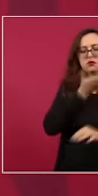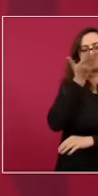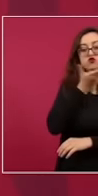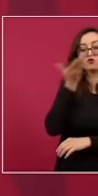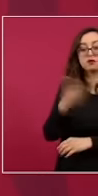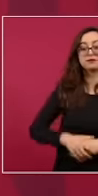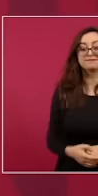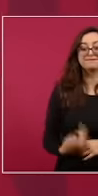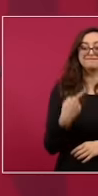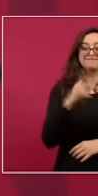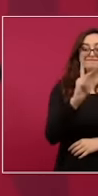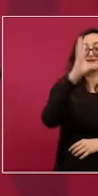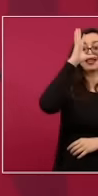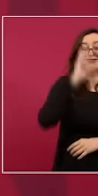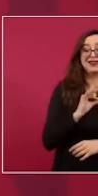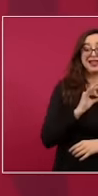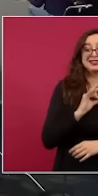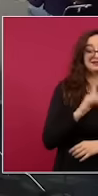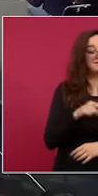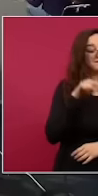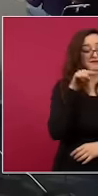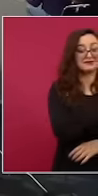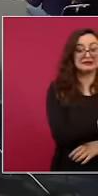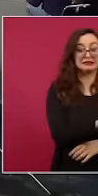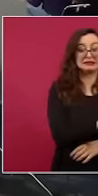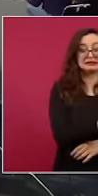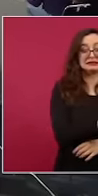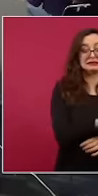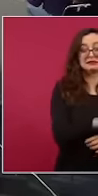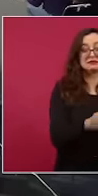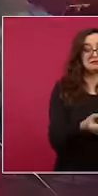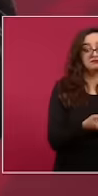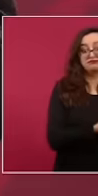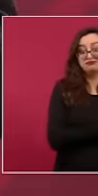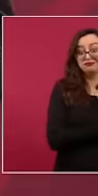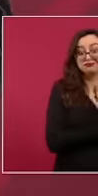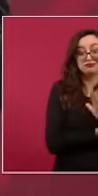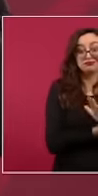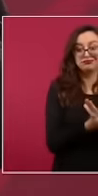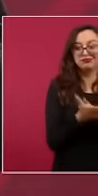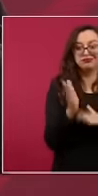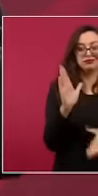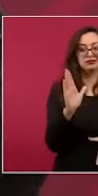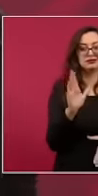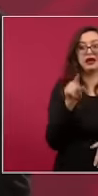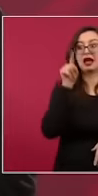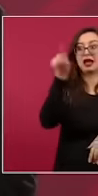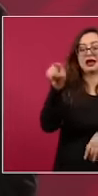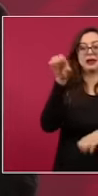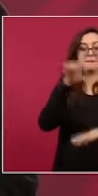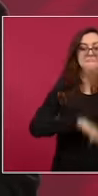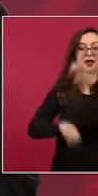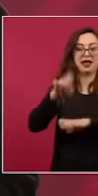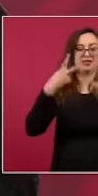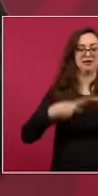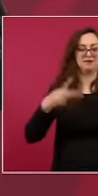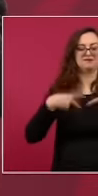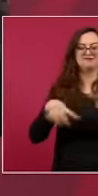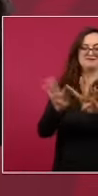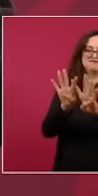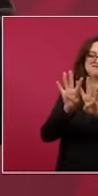Pero al poco tiempo tomaron la embajada,